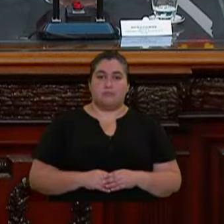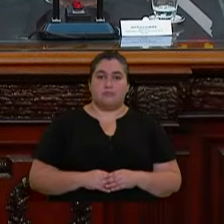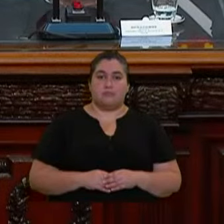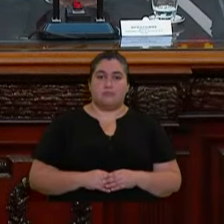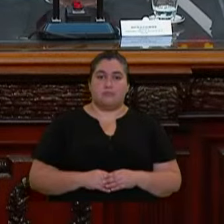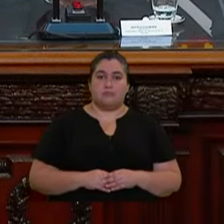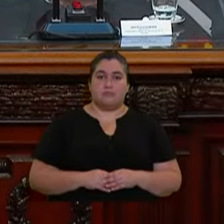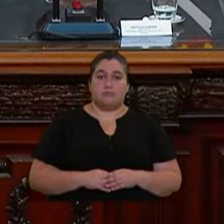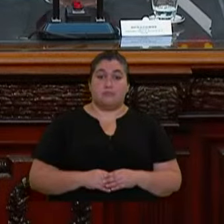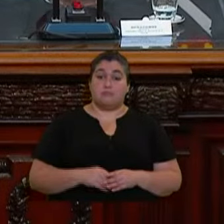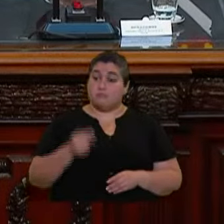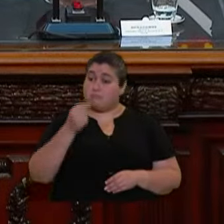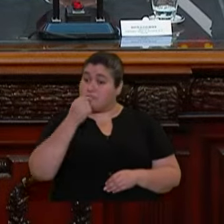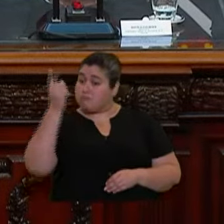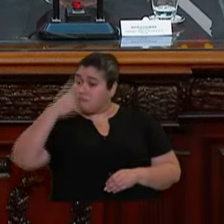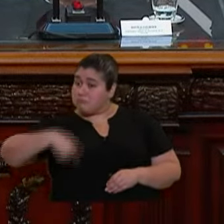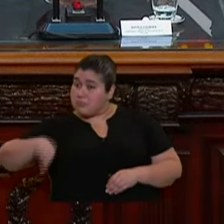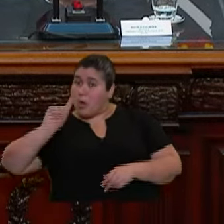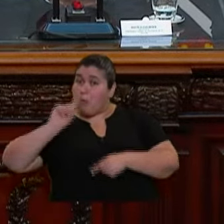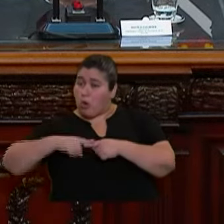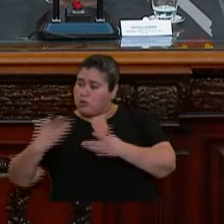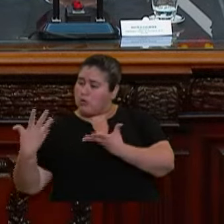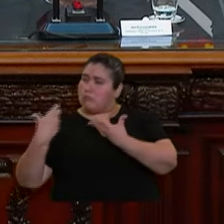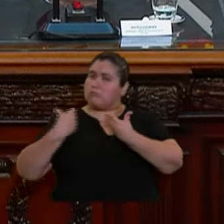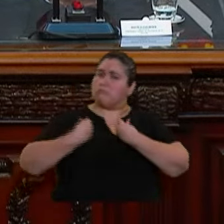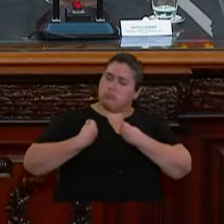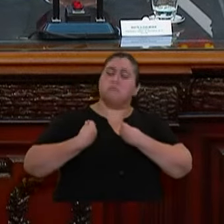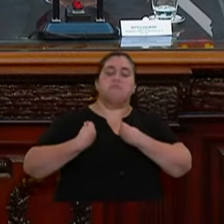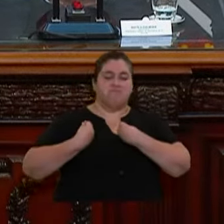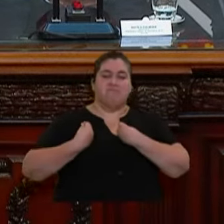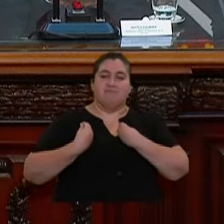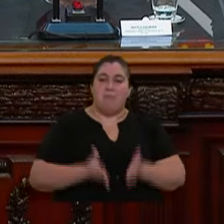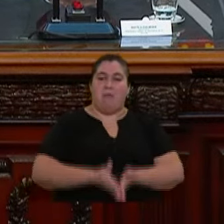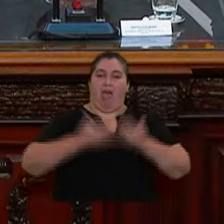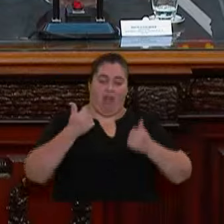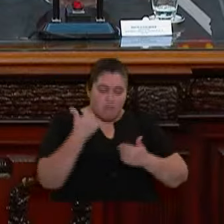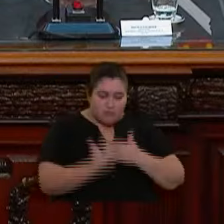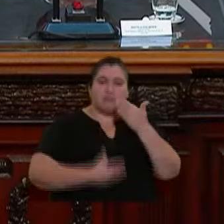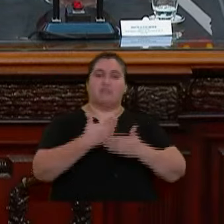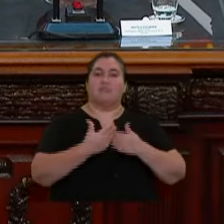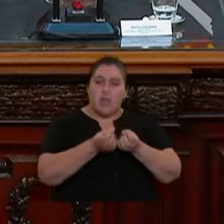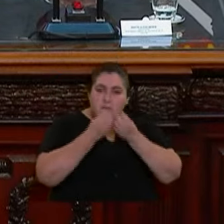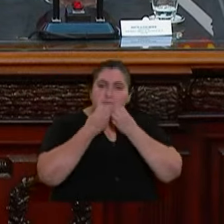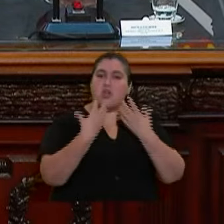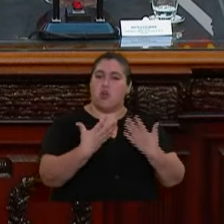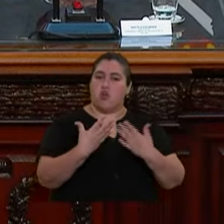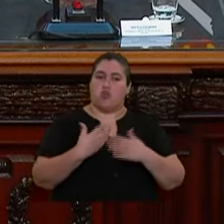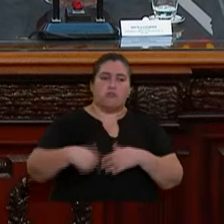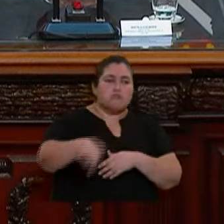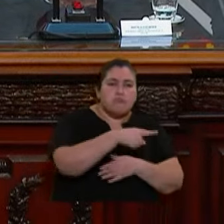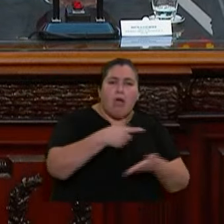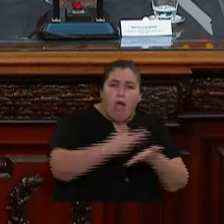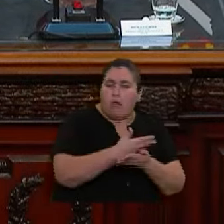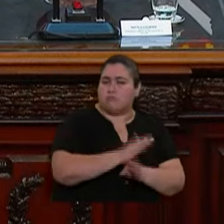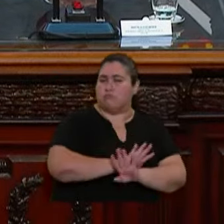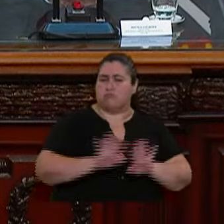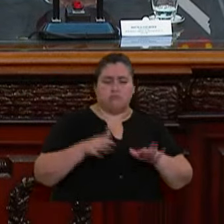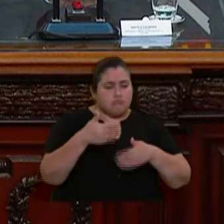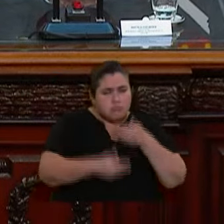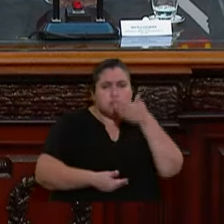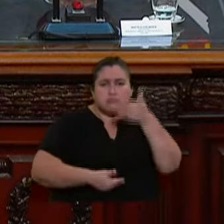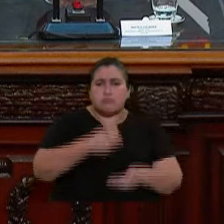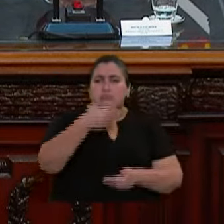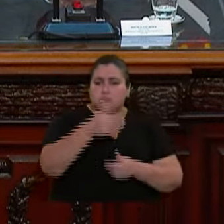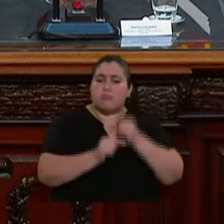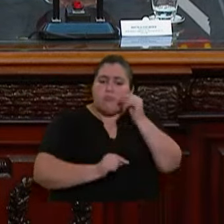Pero si el resto de la política acompaña, lo haremos más rápido y mejor, con menor costo social y mayor costo para quienes viven